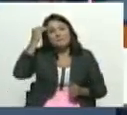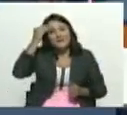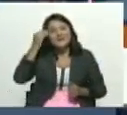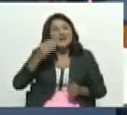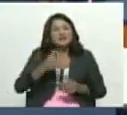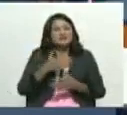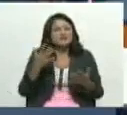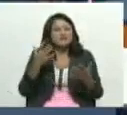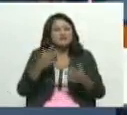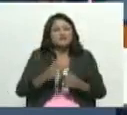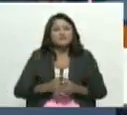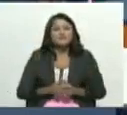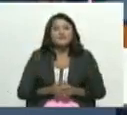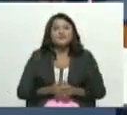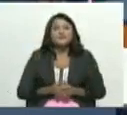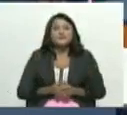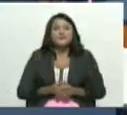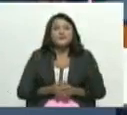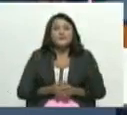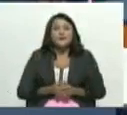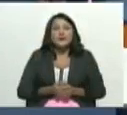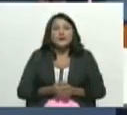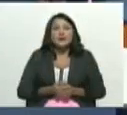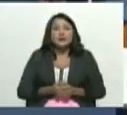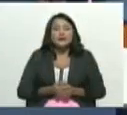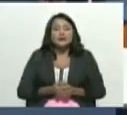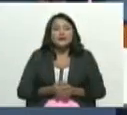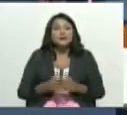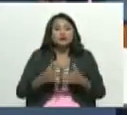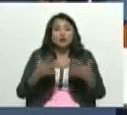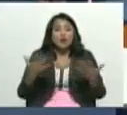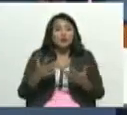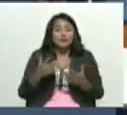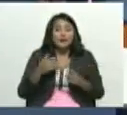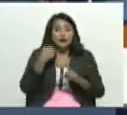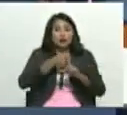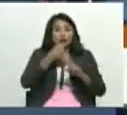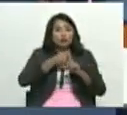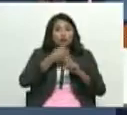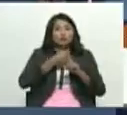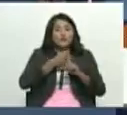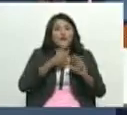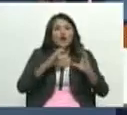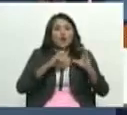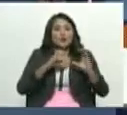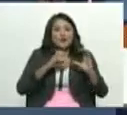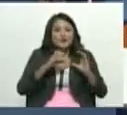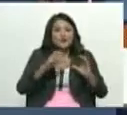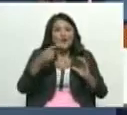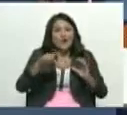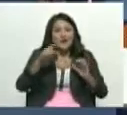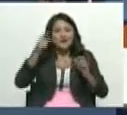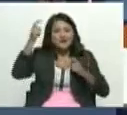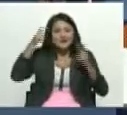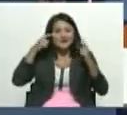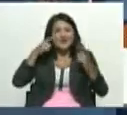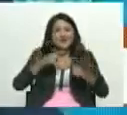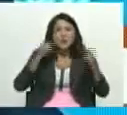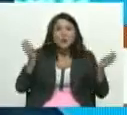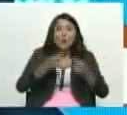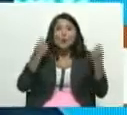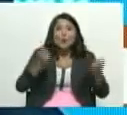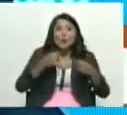dimensión de la batalla comunicacional que el comandante Hugo Chávez inauguró y que este pueblo ha